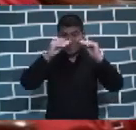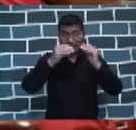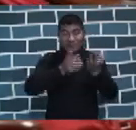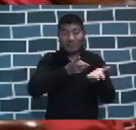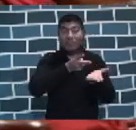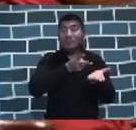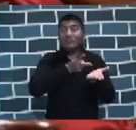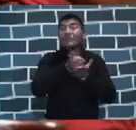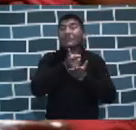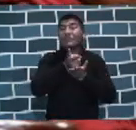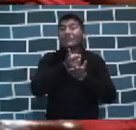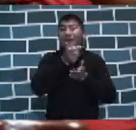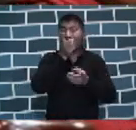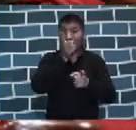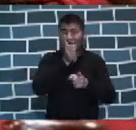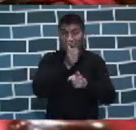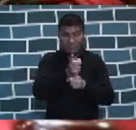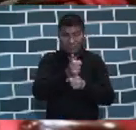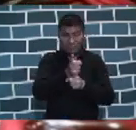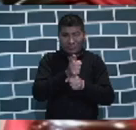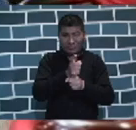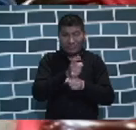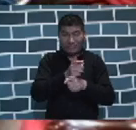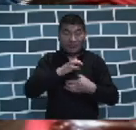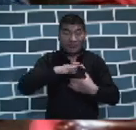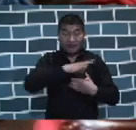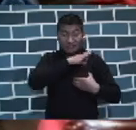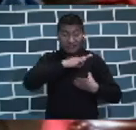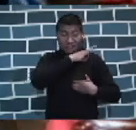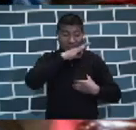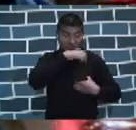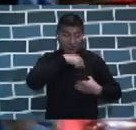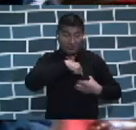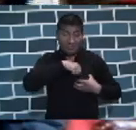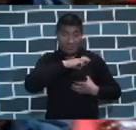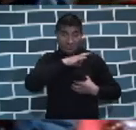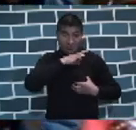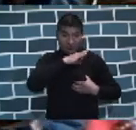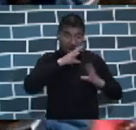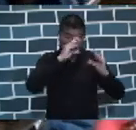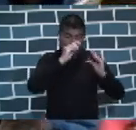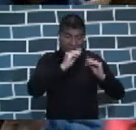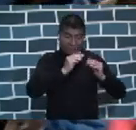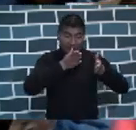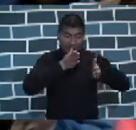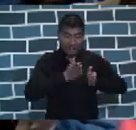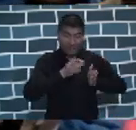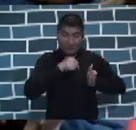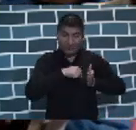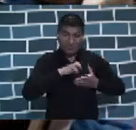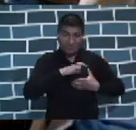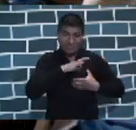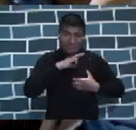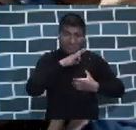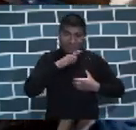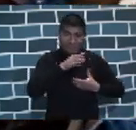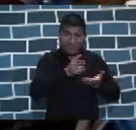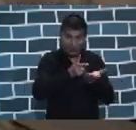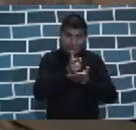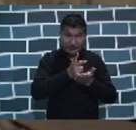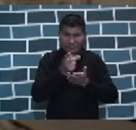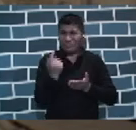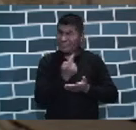verdad el espíritu como maestro interior es llamado espíritu de la verdad